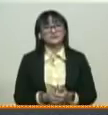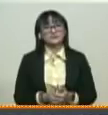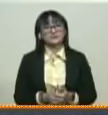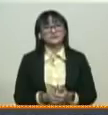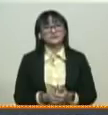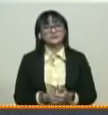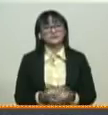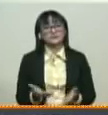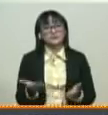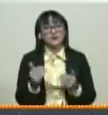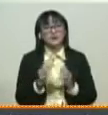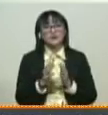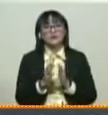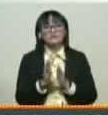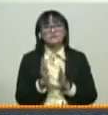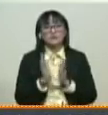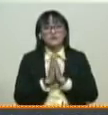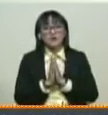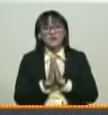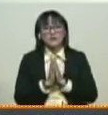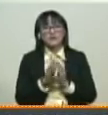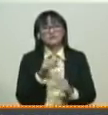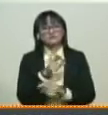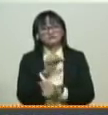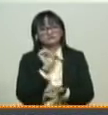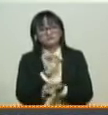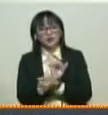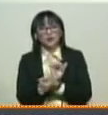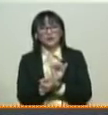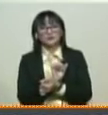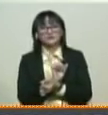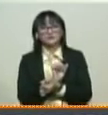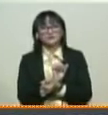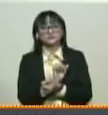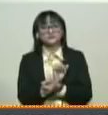las debidas órdenes de aprehensión.